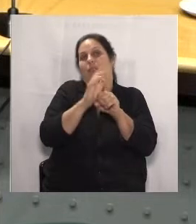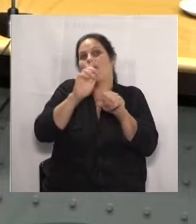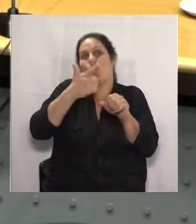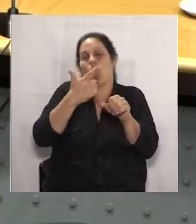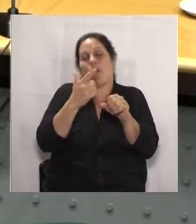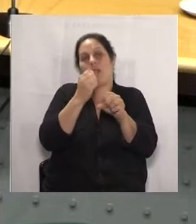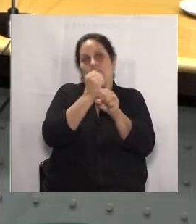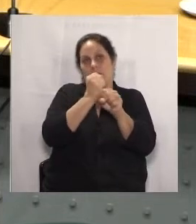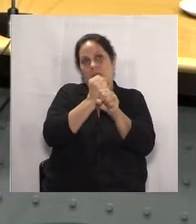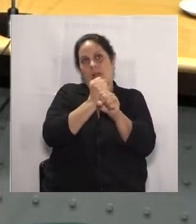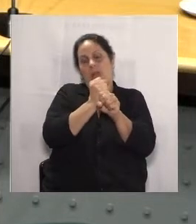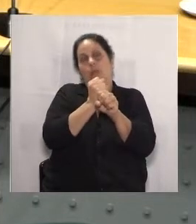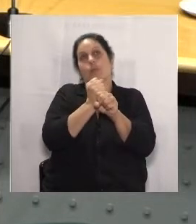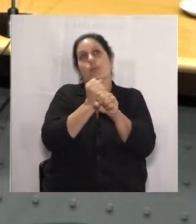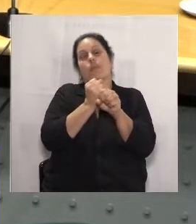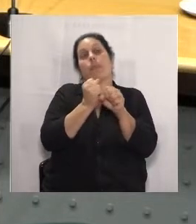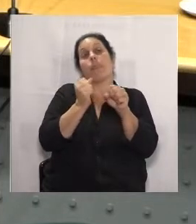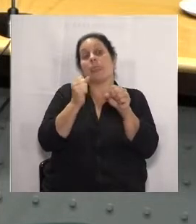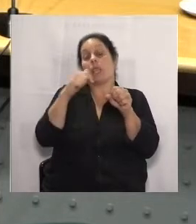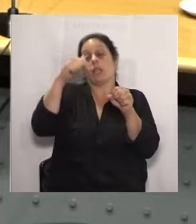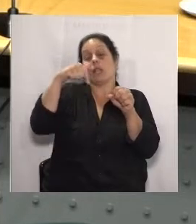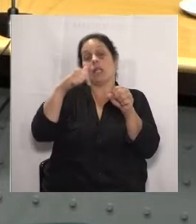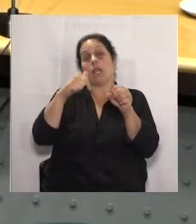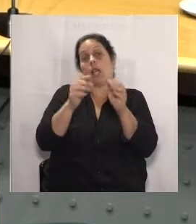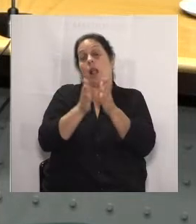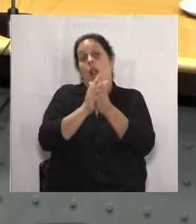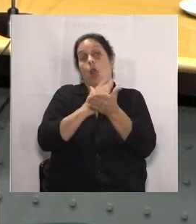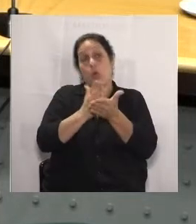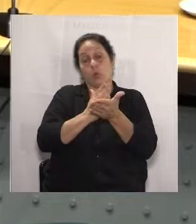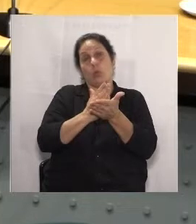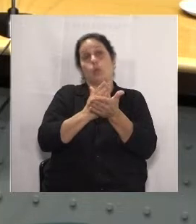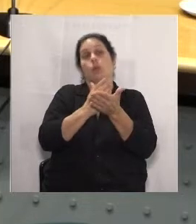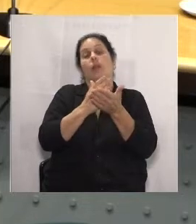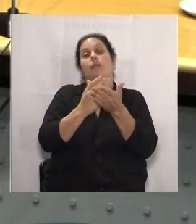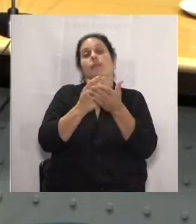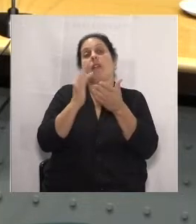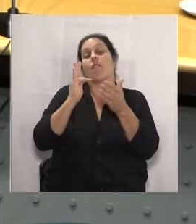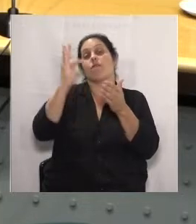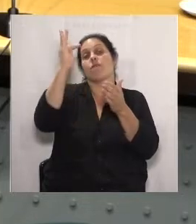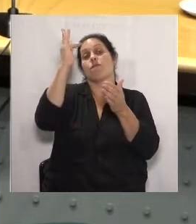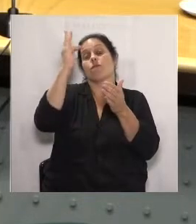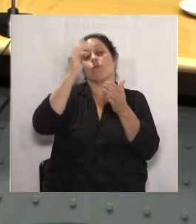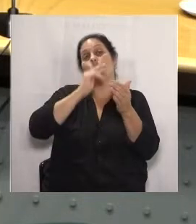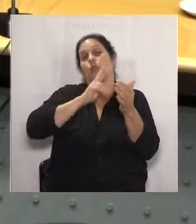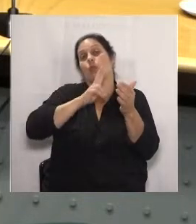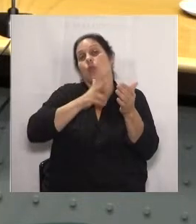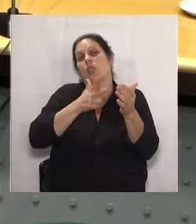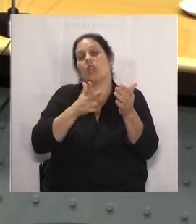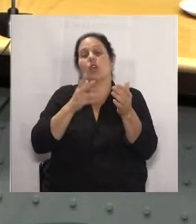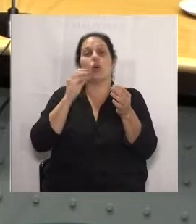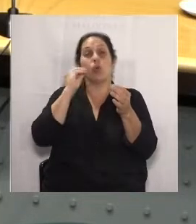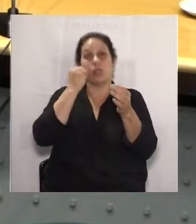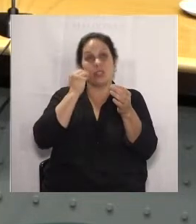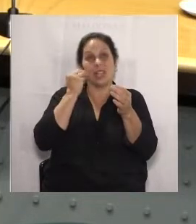tengamos que hacer y sobre todas las cosas ayudar el departamento nosotros somos totalmente transparentes cualquier edil que quiera pedir información va a tener las puertas abiertas